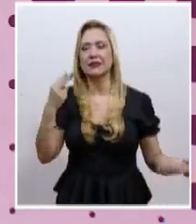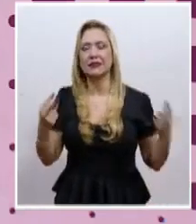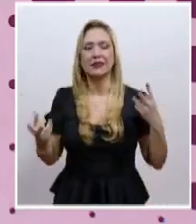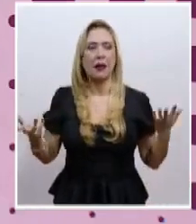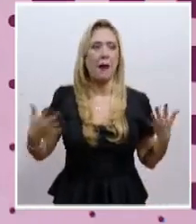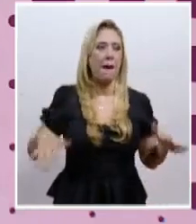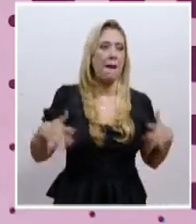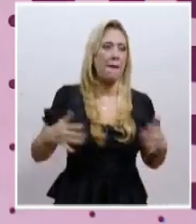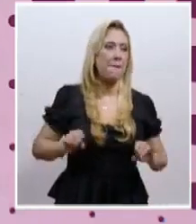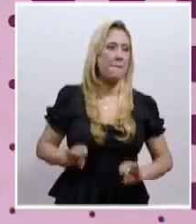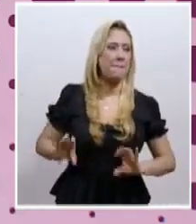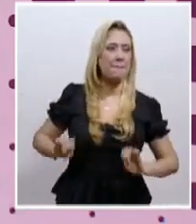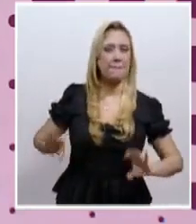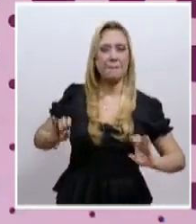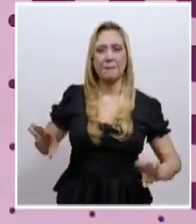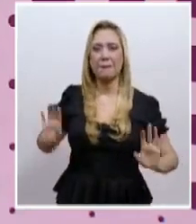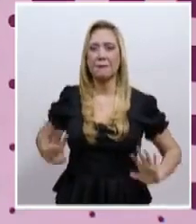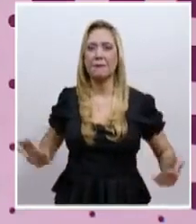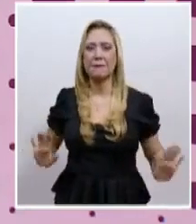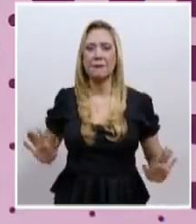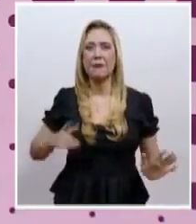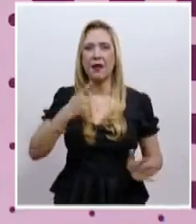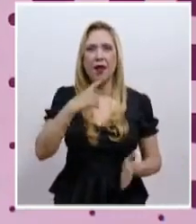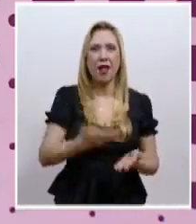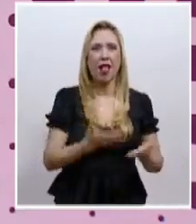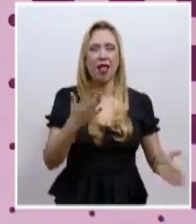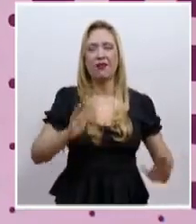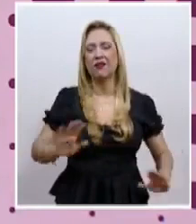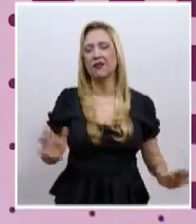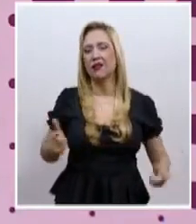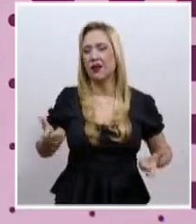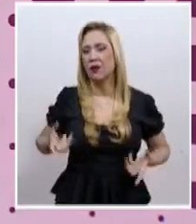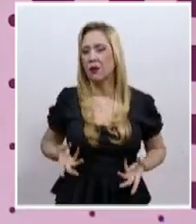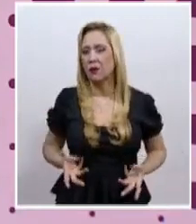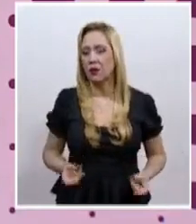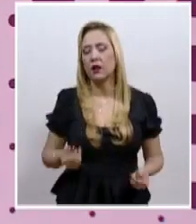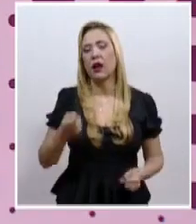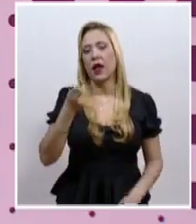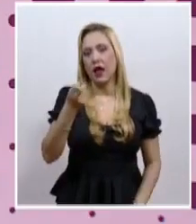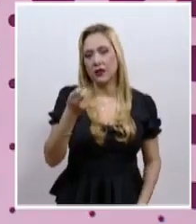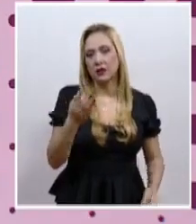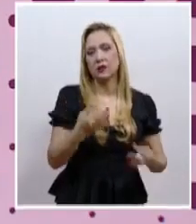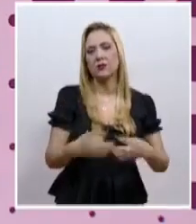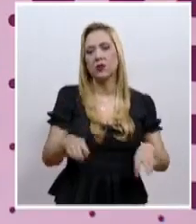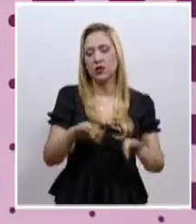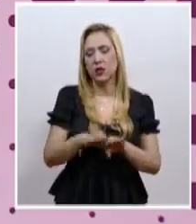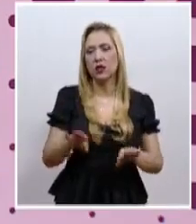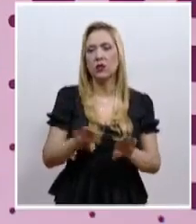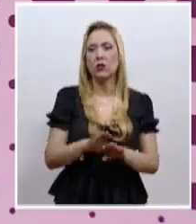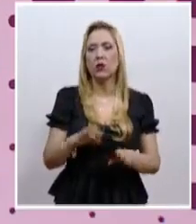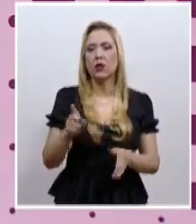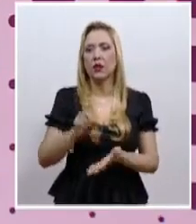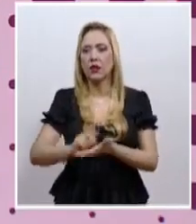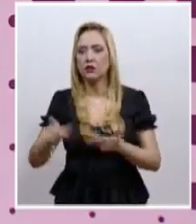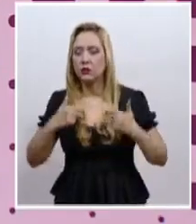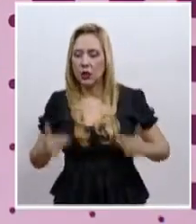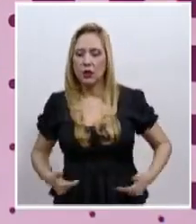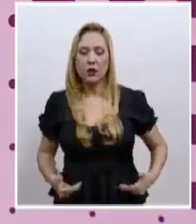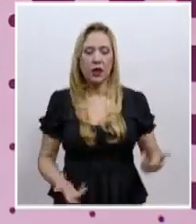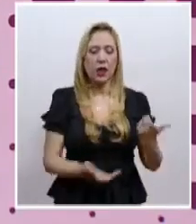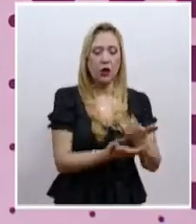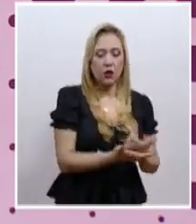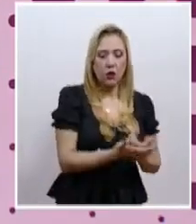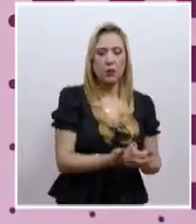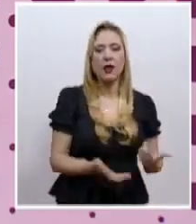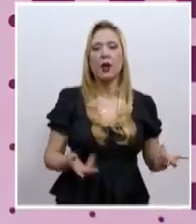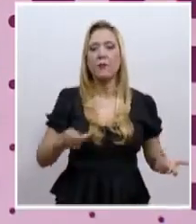Yo creo que esos dos aspectos son también importantes en cualquier discusión sobre economía y derechos humanos, los derechos humanos de